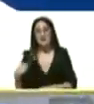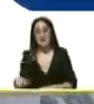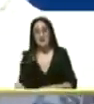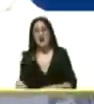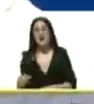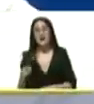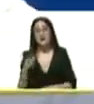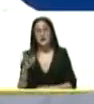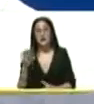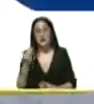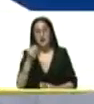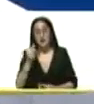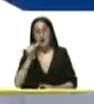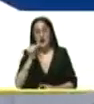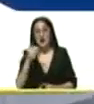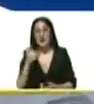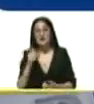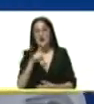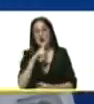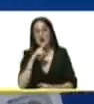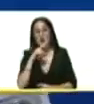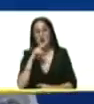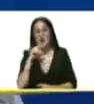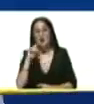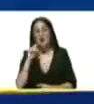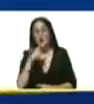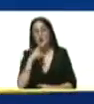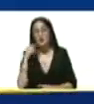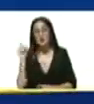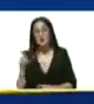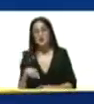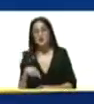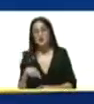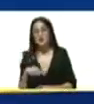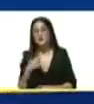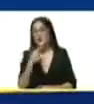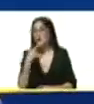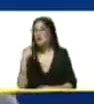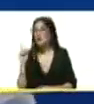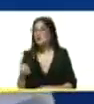leche, Rusia. Nosotros tenemos extensiones